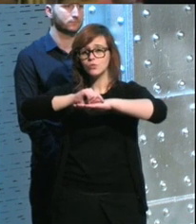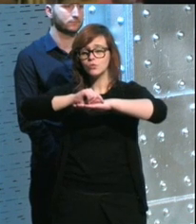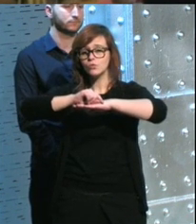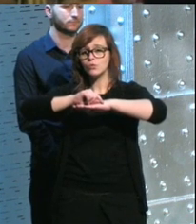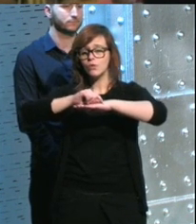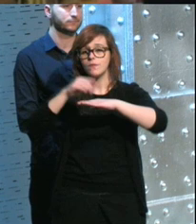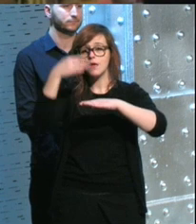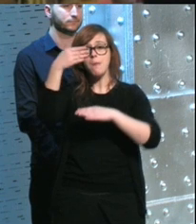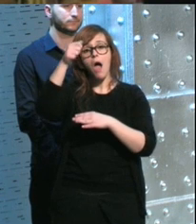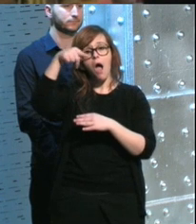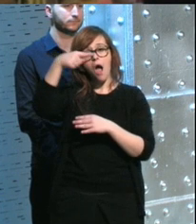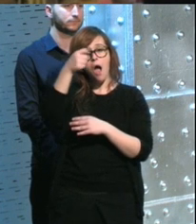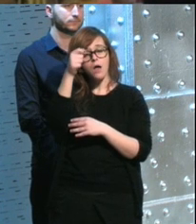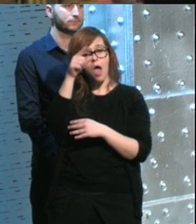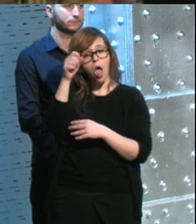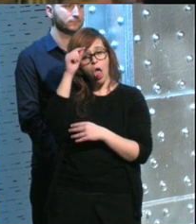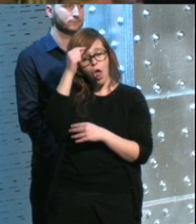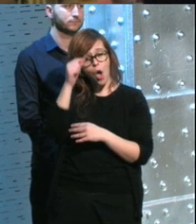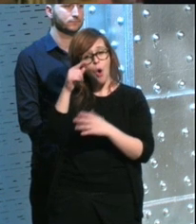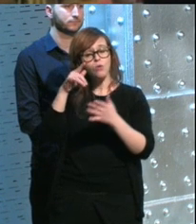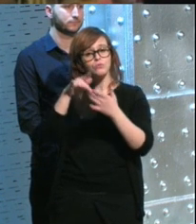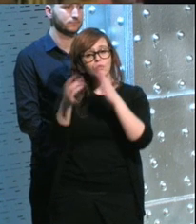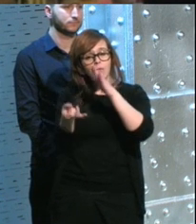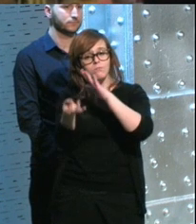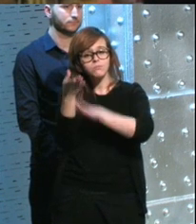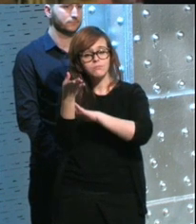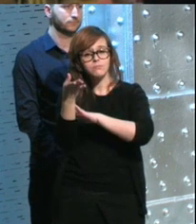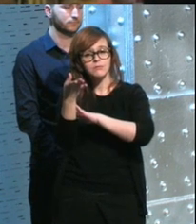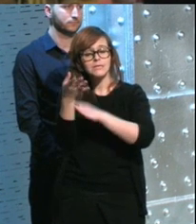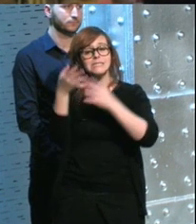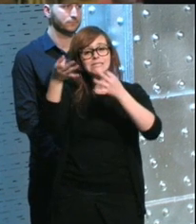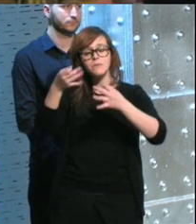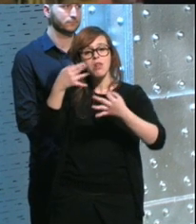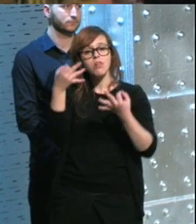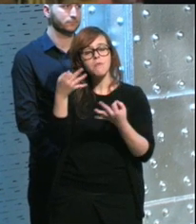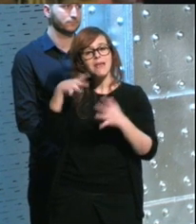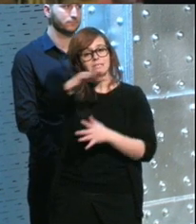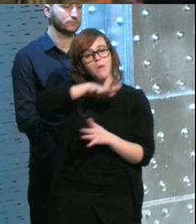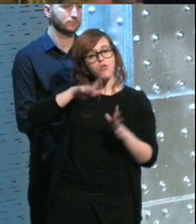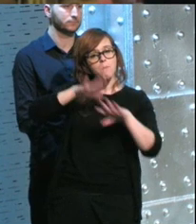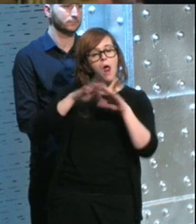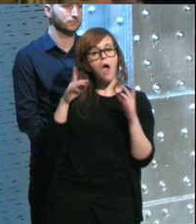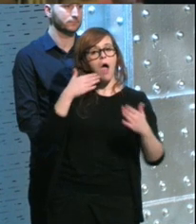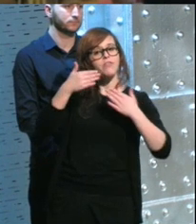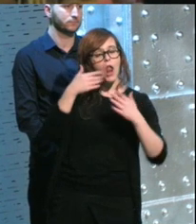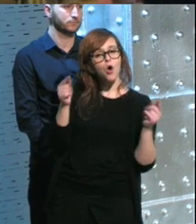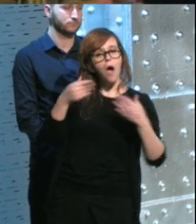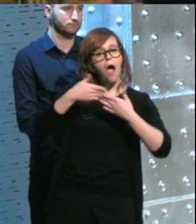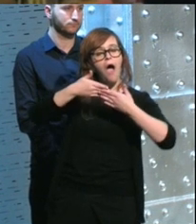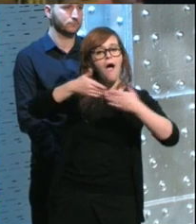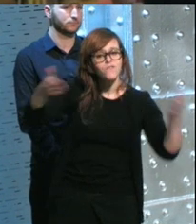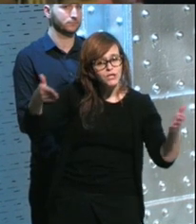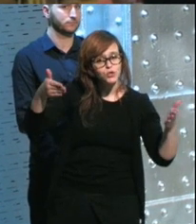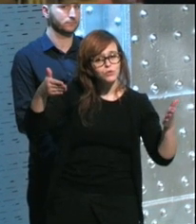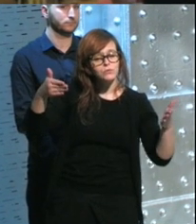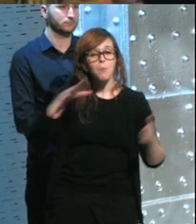de Bangalore. Toda la idea es que siempre hay que dejar espacios de encuentro, de diálogo, apertura. Entonces